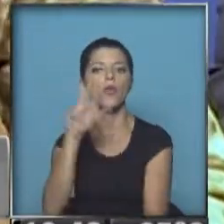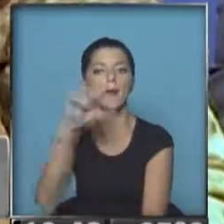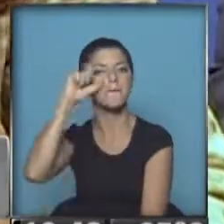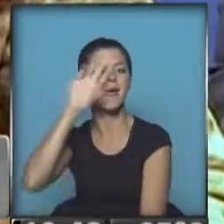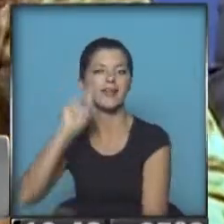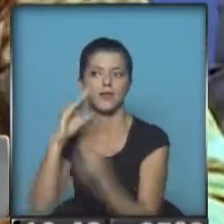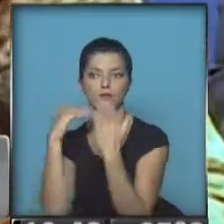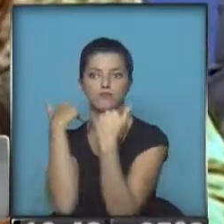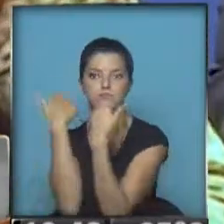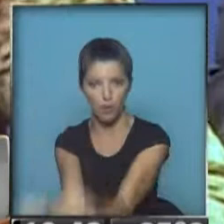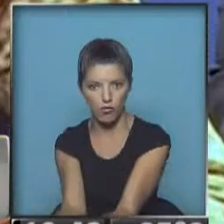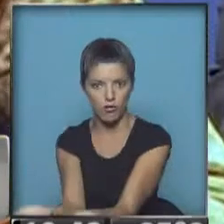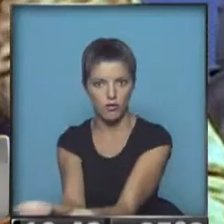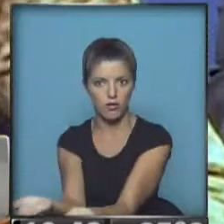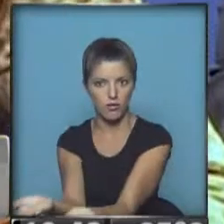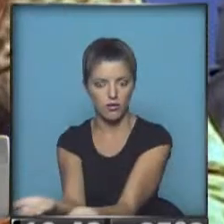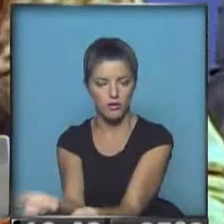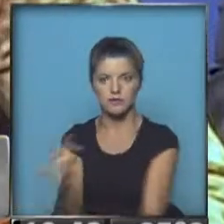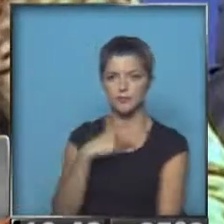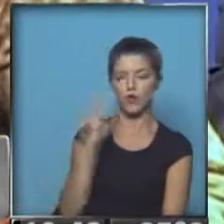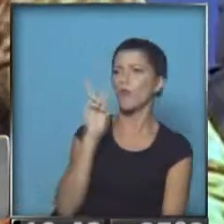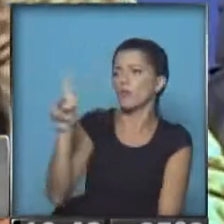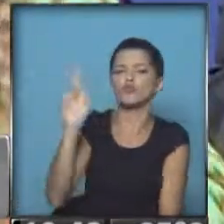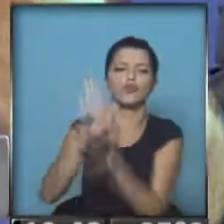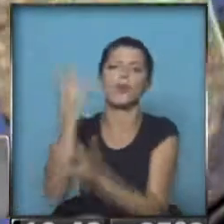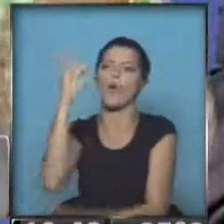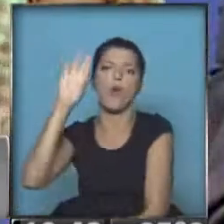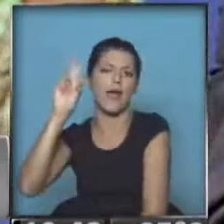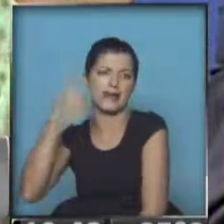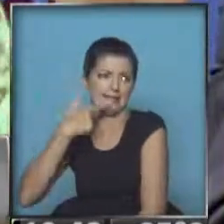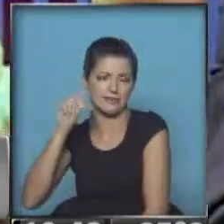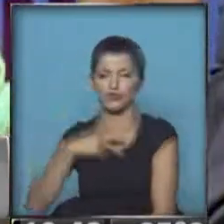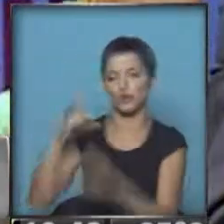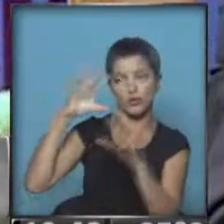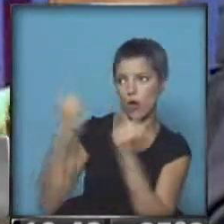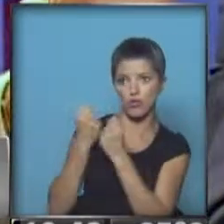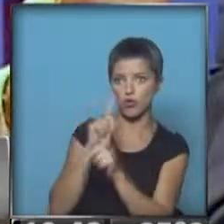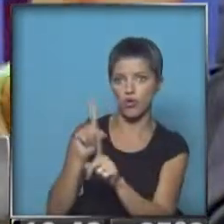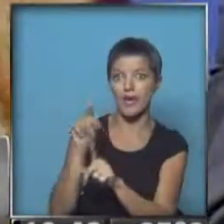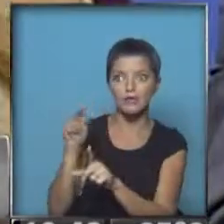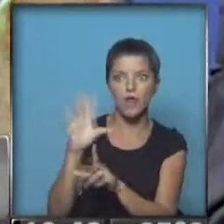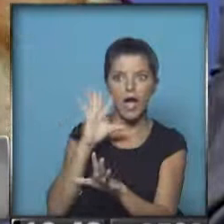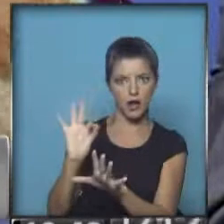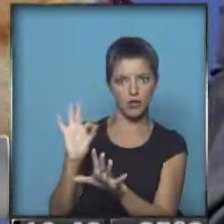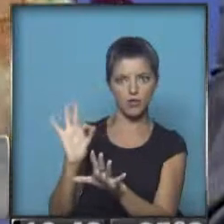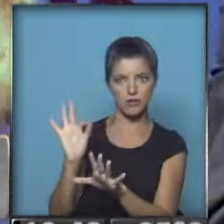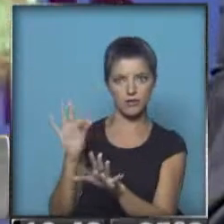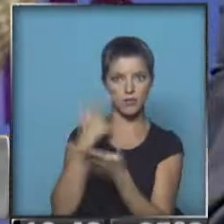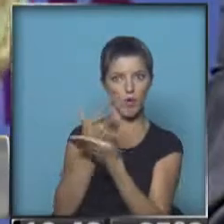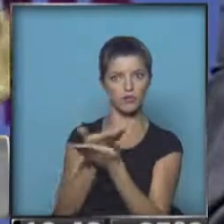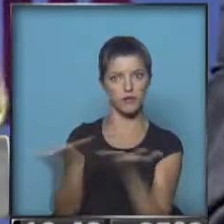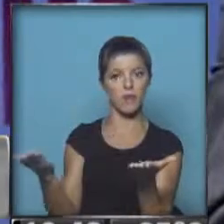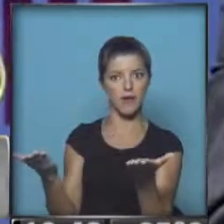El otro gran mazazo, no porque estuviéramos de acuerdo con lo que pasaba en la Unión Soviética, sino porque era casi el certificado